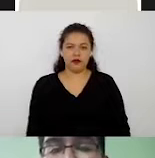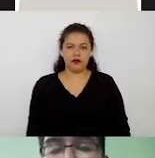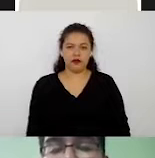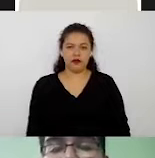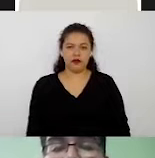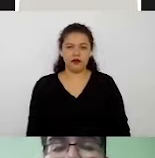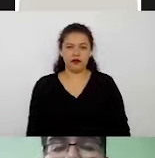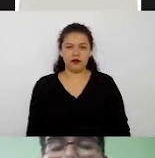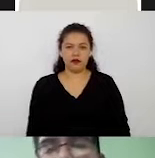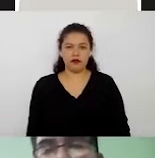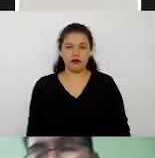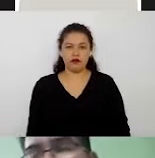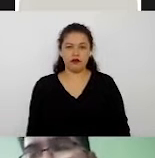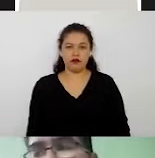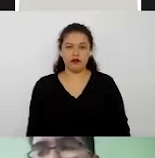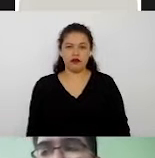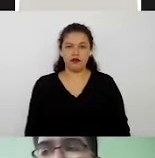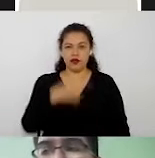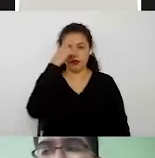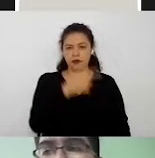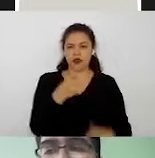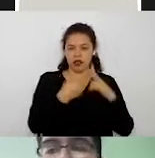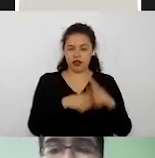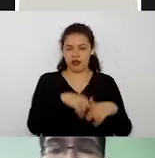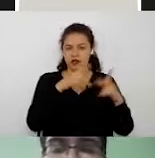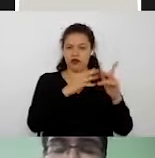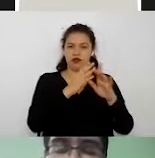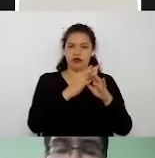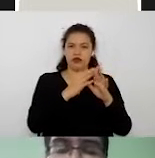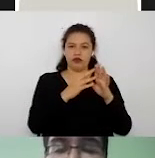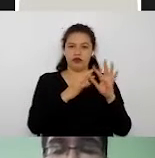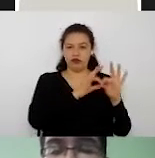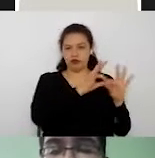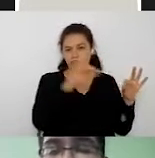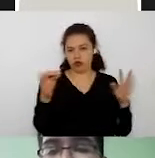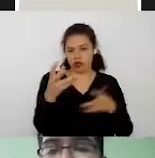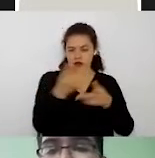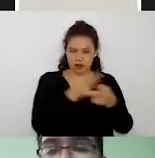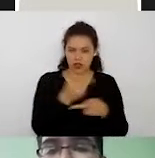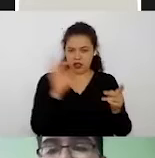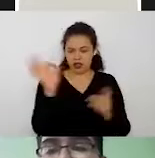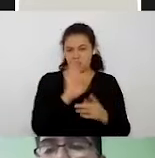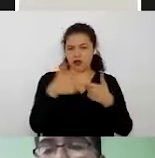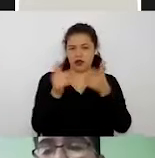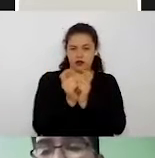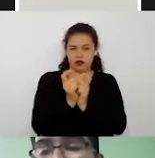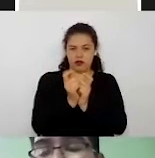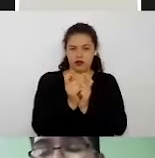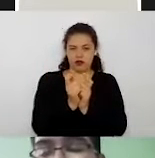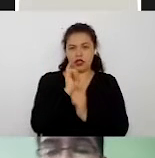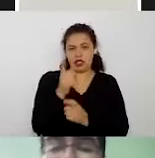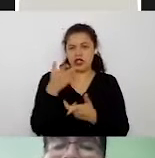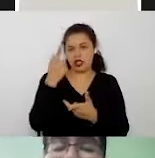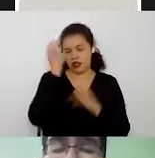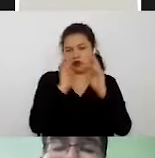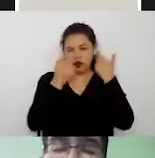ya sea un recorrido o una planeación, o que en gabinete se reúnan para ver las necesidades de los demás.